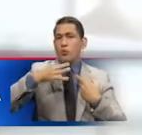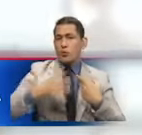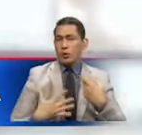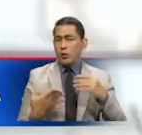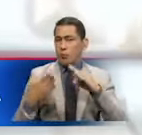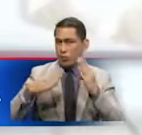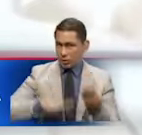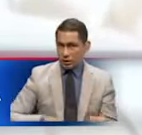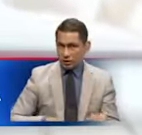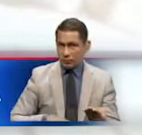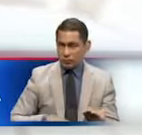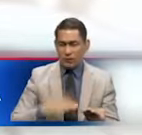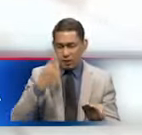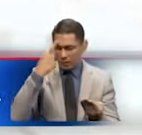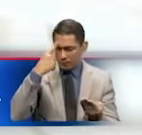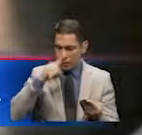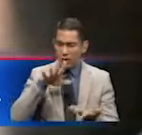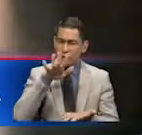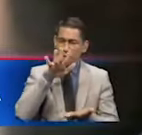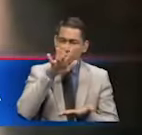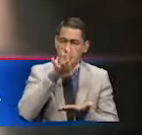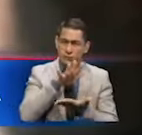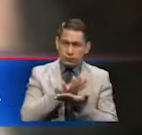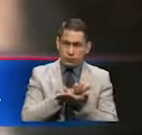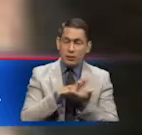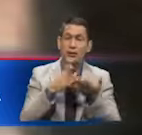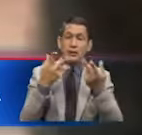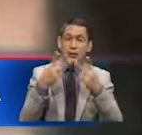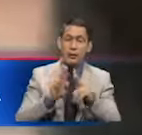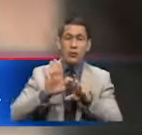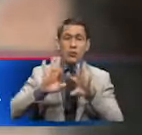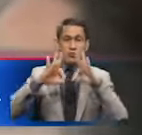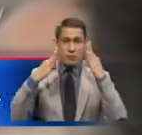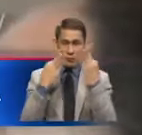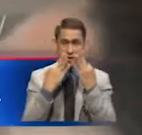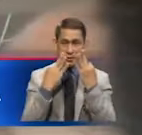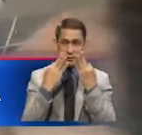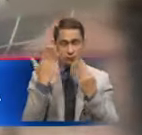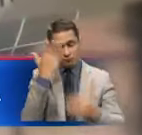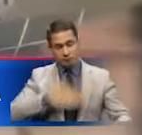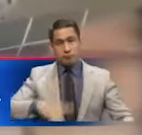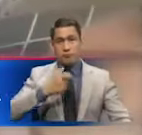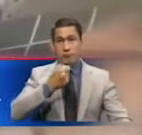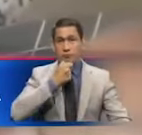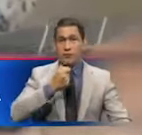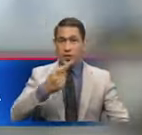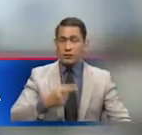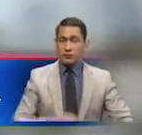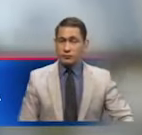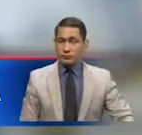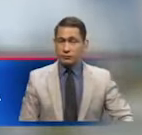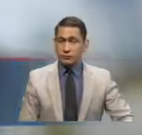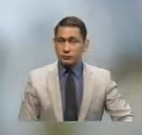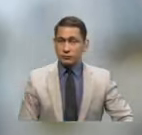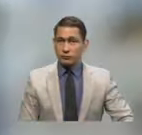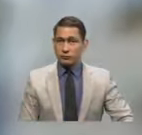dolor no solamente para ellos, sino también para sus seres queridos. Daniel Borja, TC Televisión.